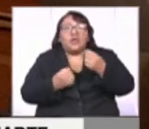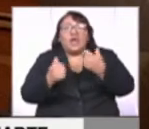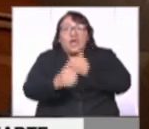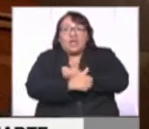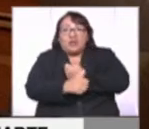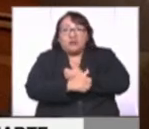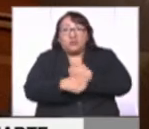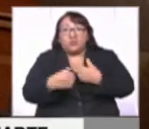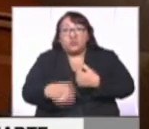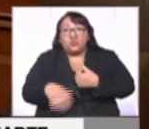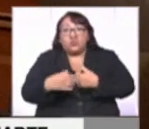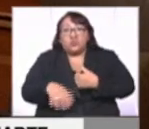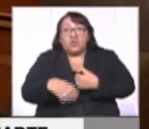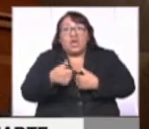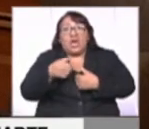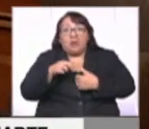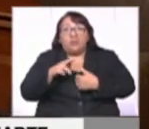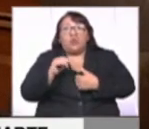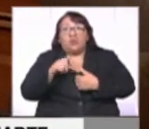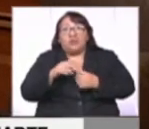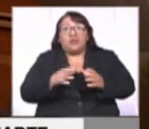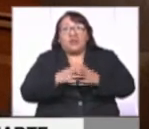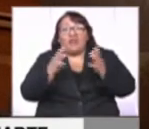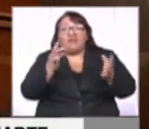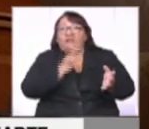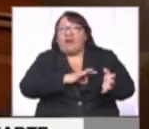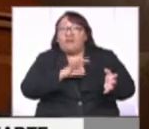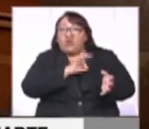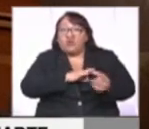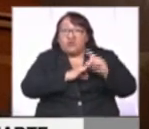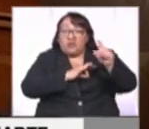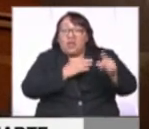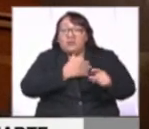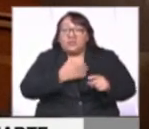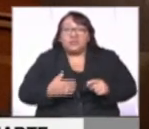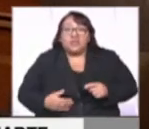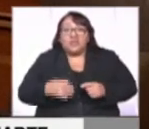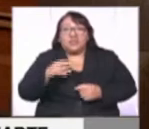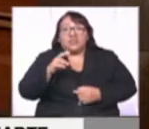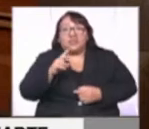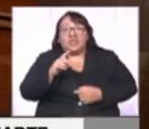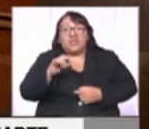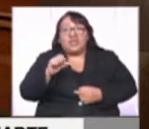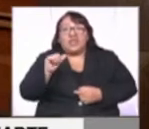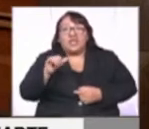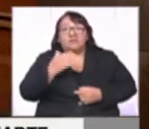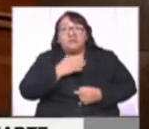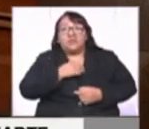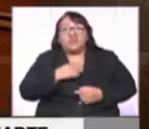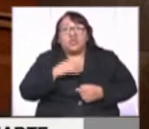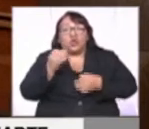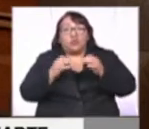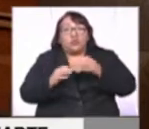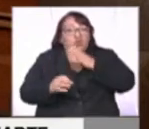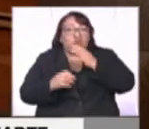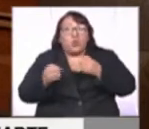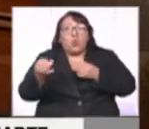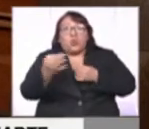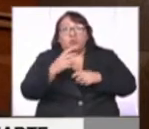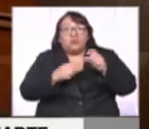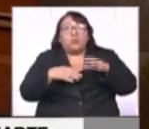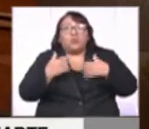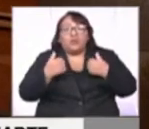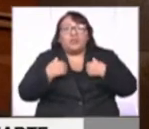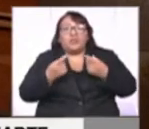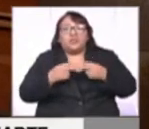Y sin duda el señor Scorima se ha convertido en el favorito de la presidenta y del MEF. Señor presidente, no sé cuántos funcionarios aquí pueden decir que